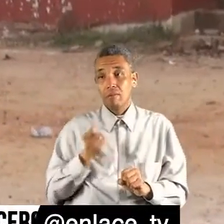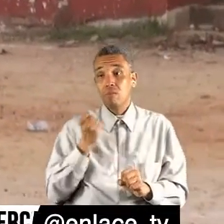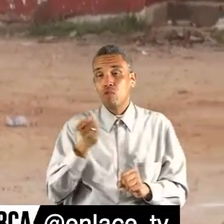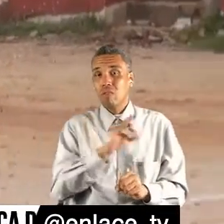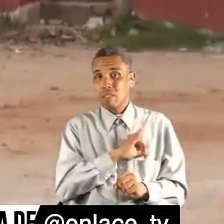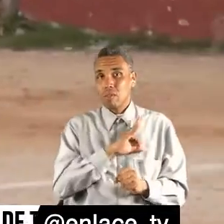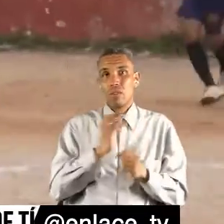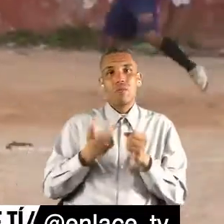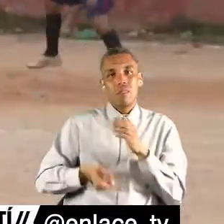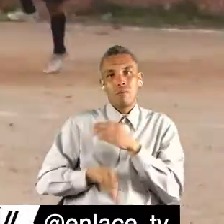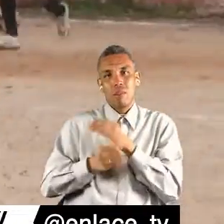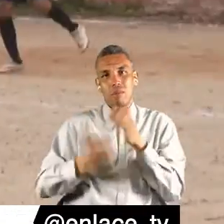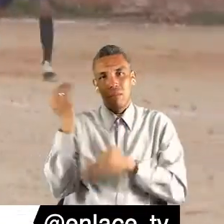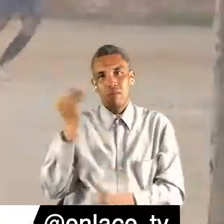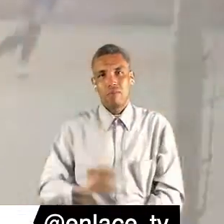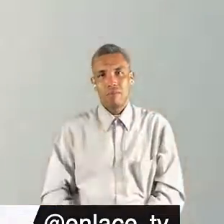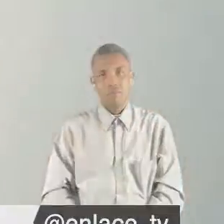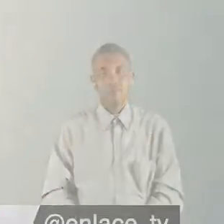programadas para el torneo.